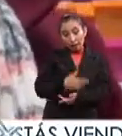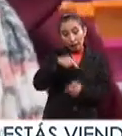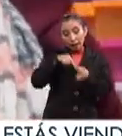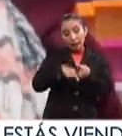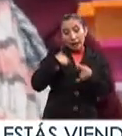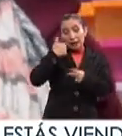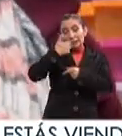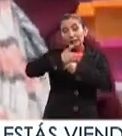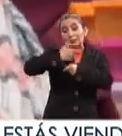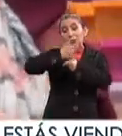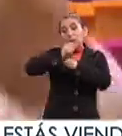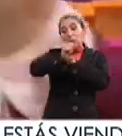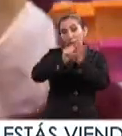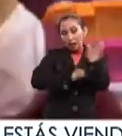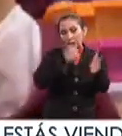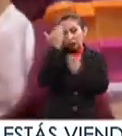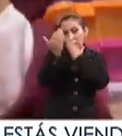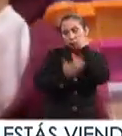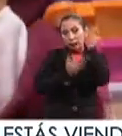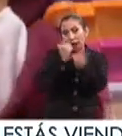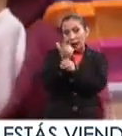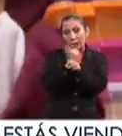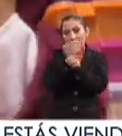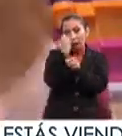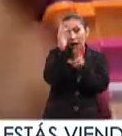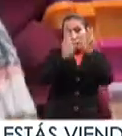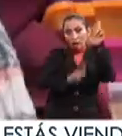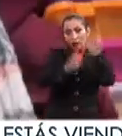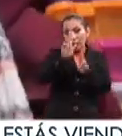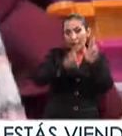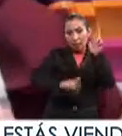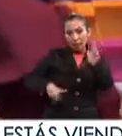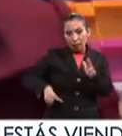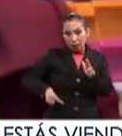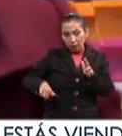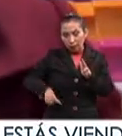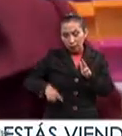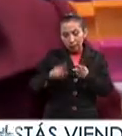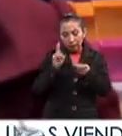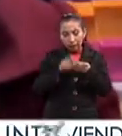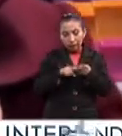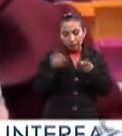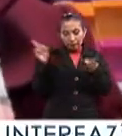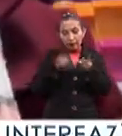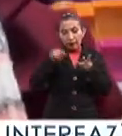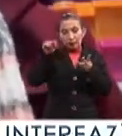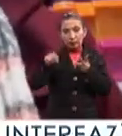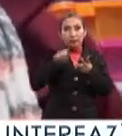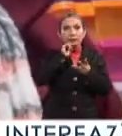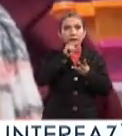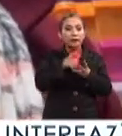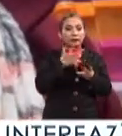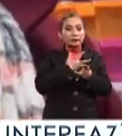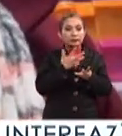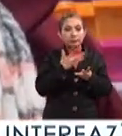en séptimo semestre de una escuela normal pública del país, que